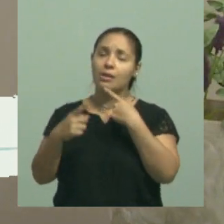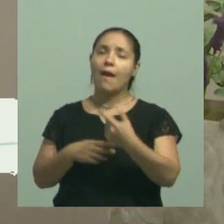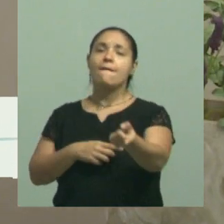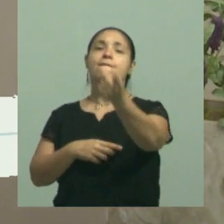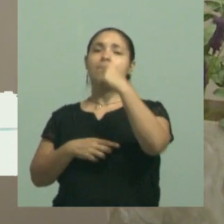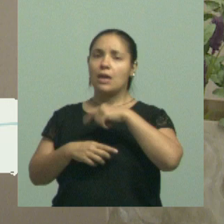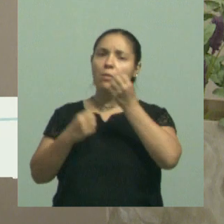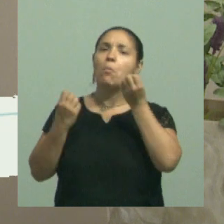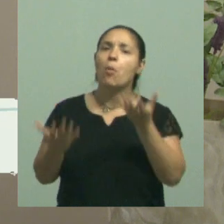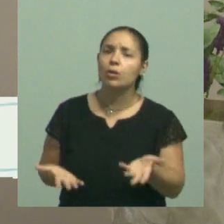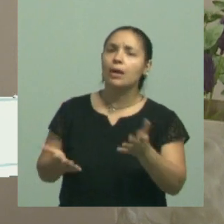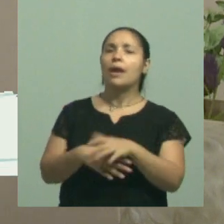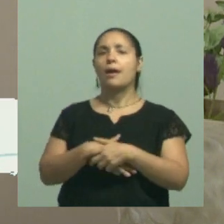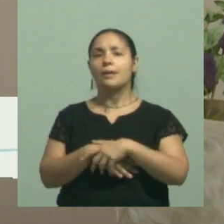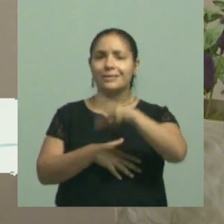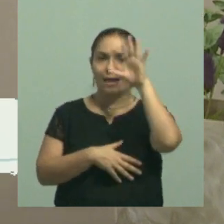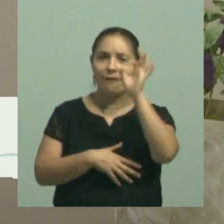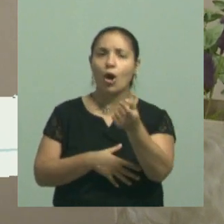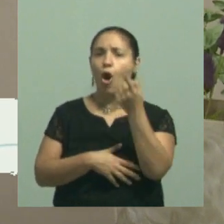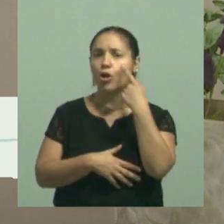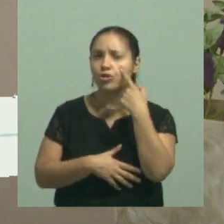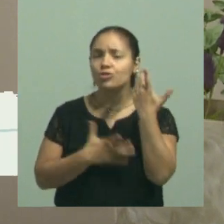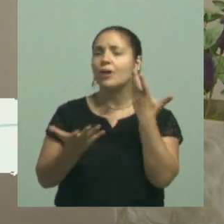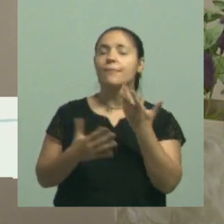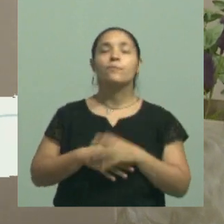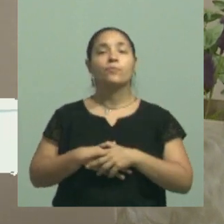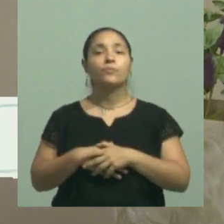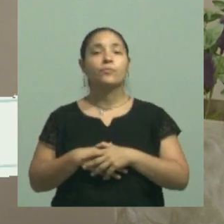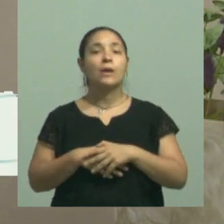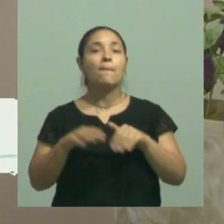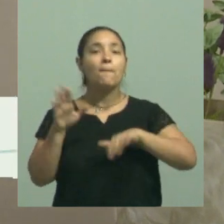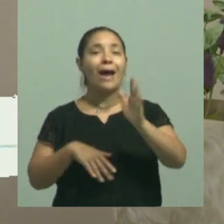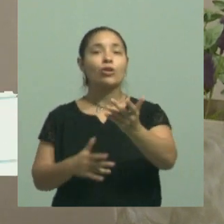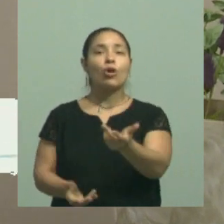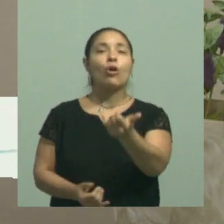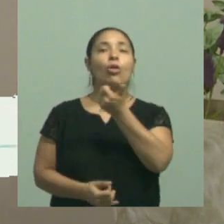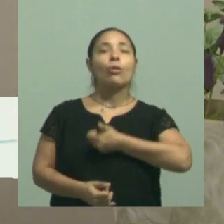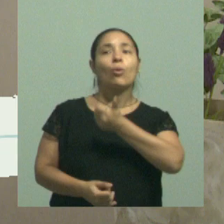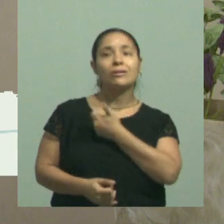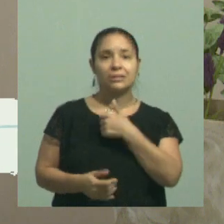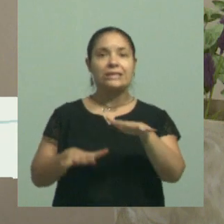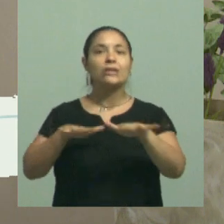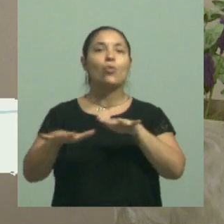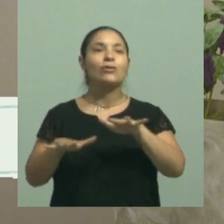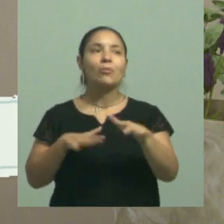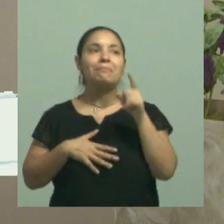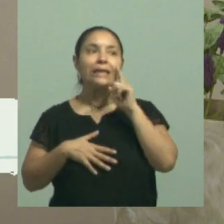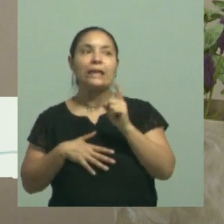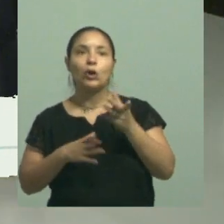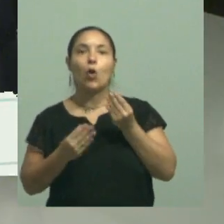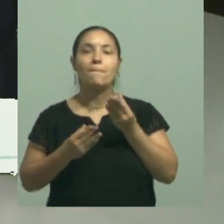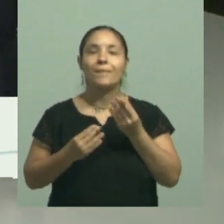al taller y qué cosas le interesaban o se les complicaba. Y una de las cosas que nos dicen es que la situación hoy día está compleja. Claro. Entonces las